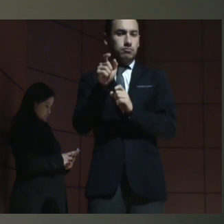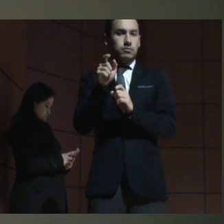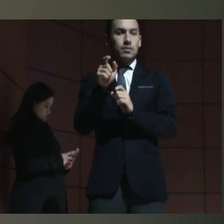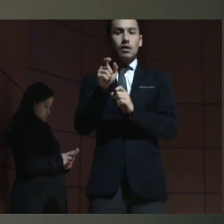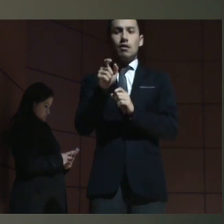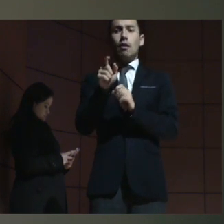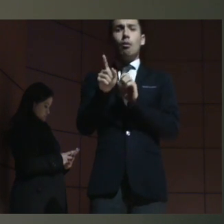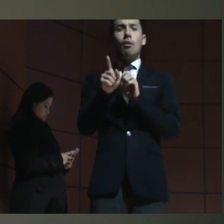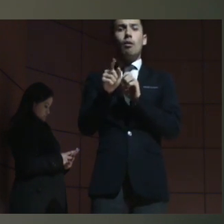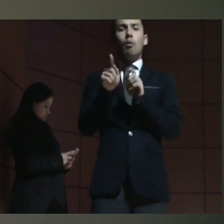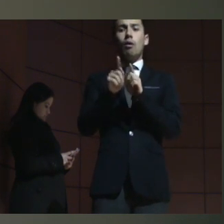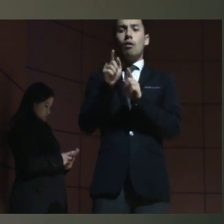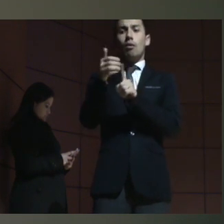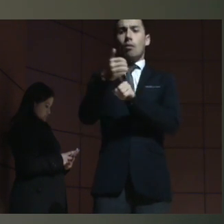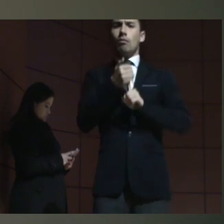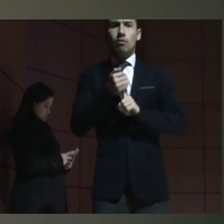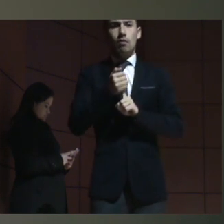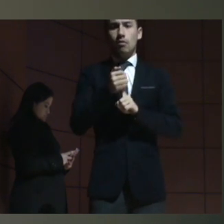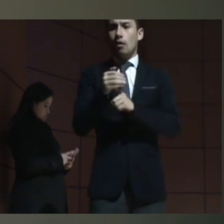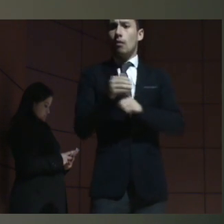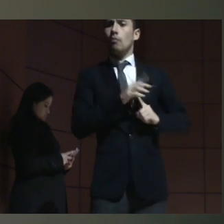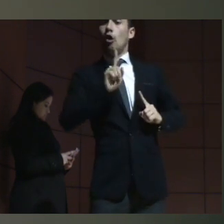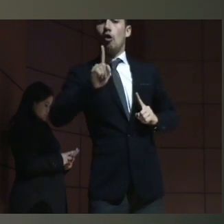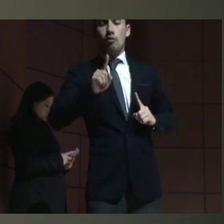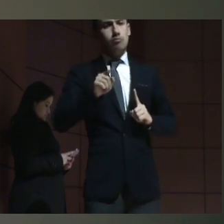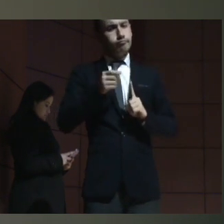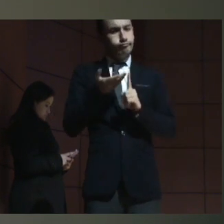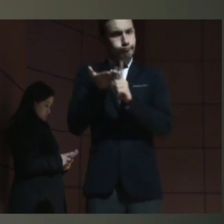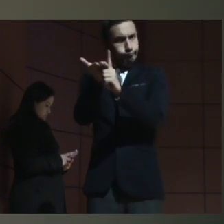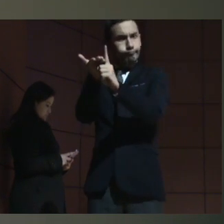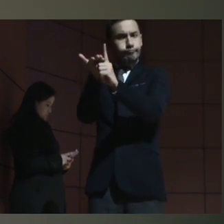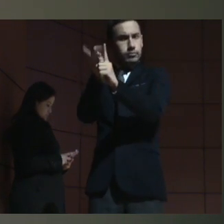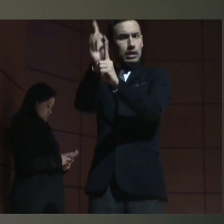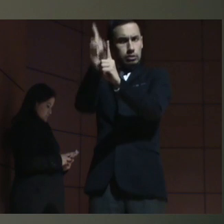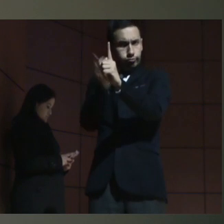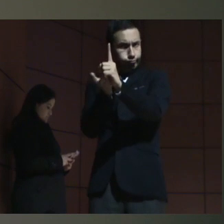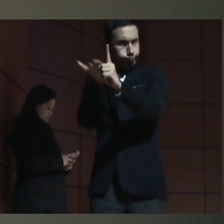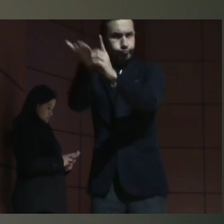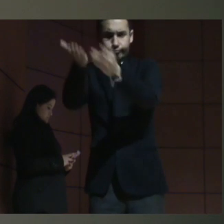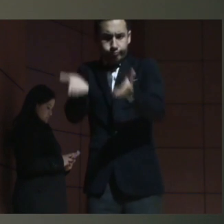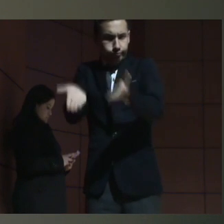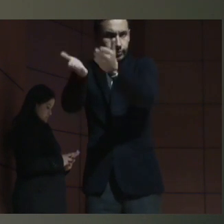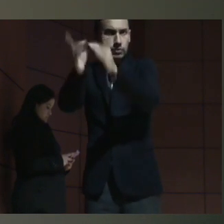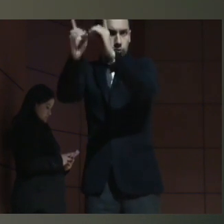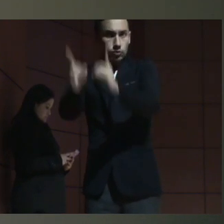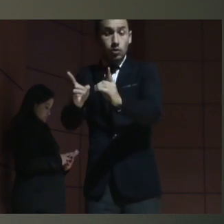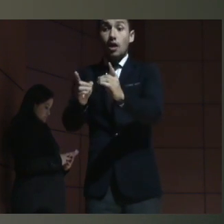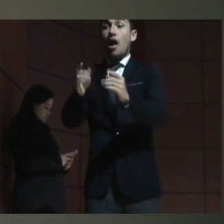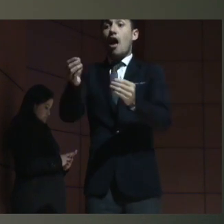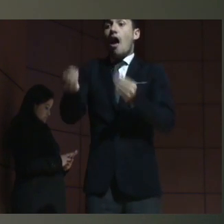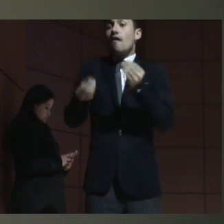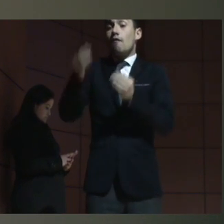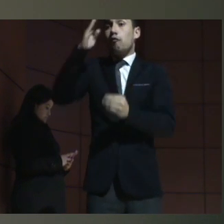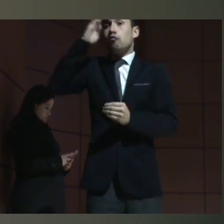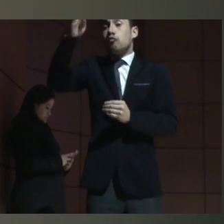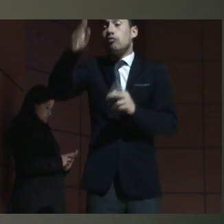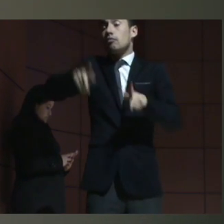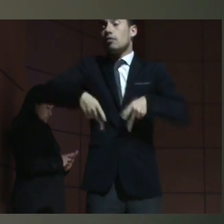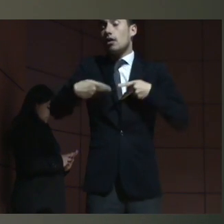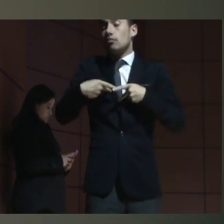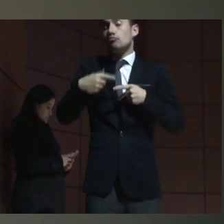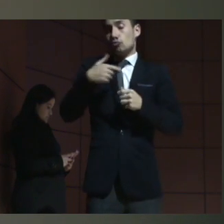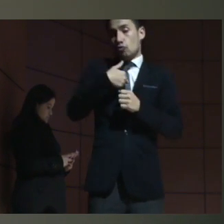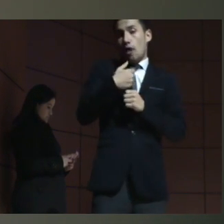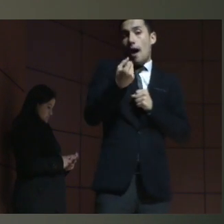completamente su facultad de decidir ayudarle definitivamente saber qué va a hacer con su vida pero